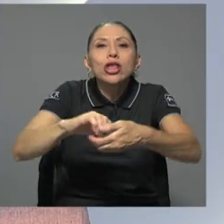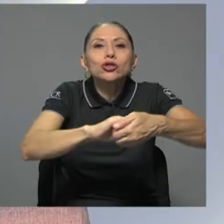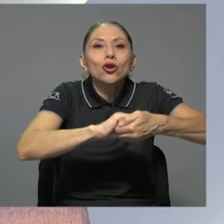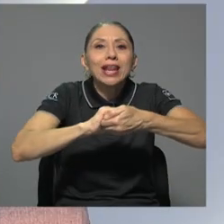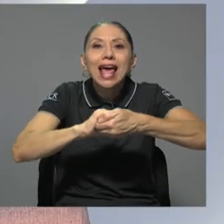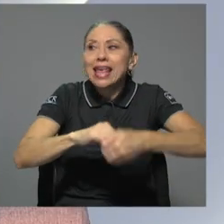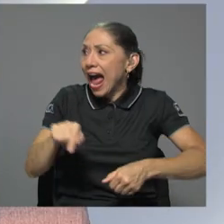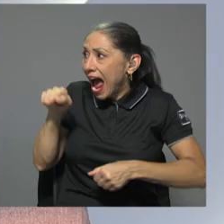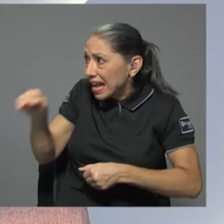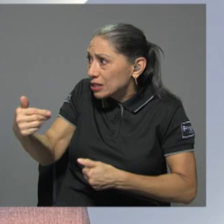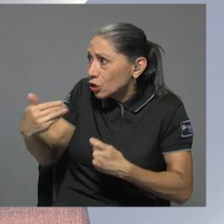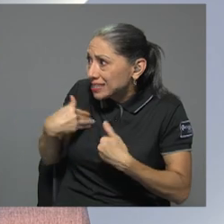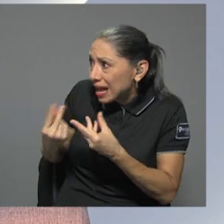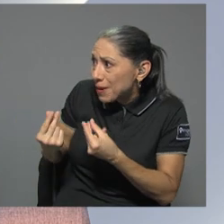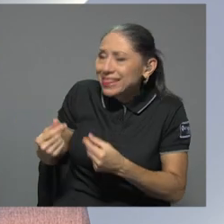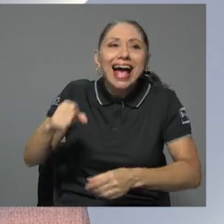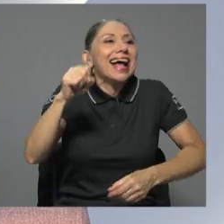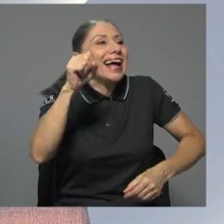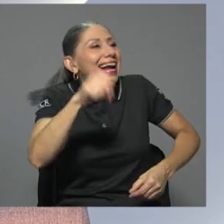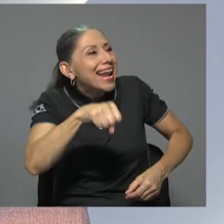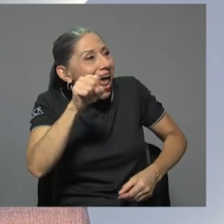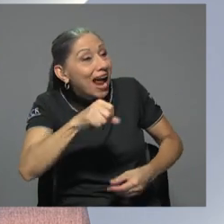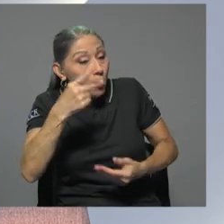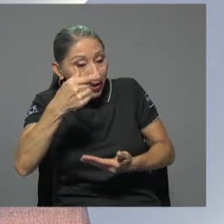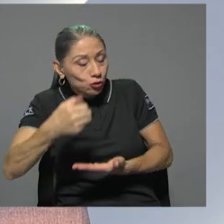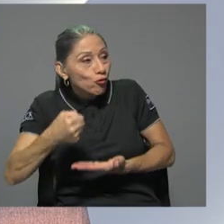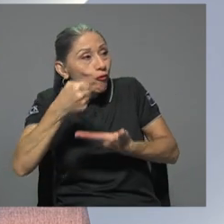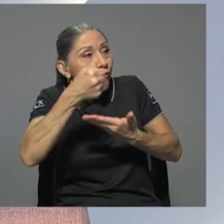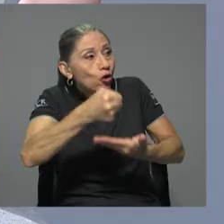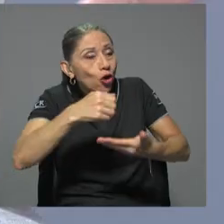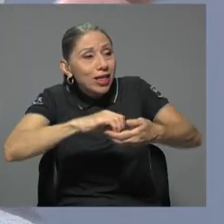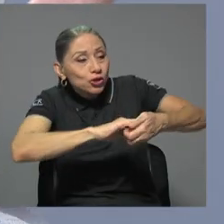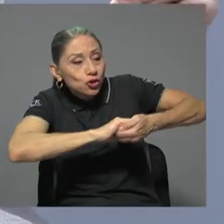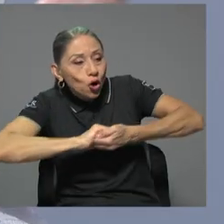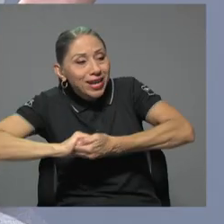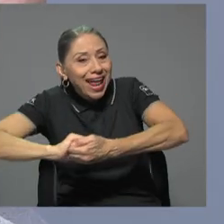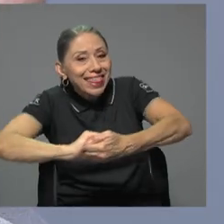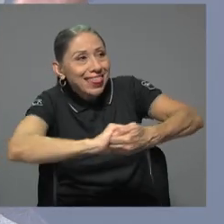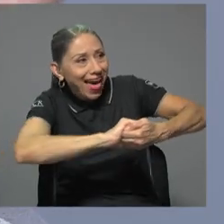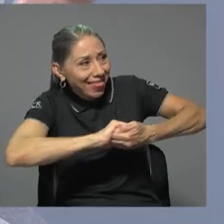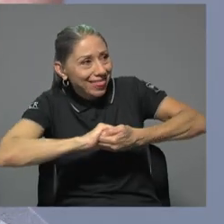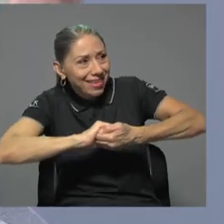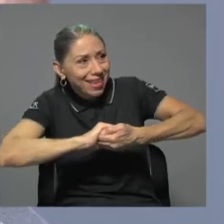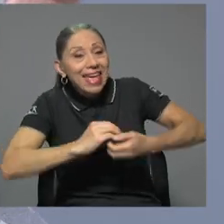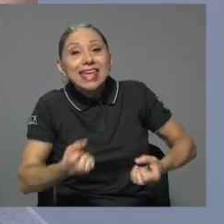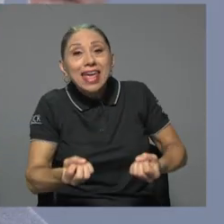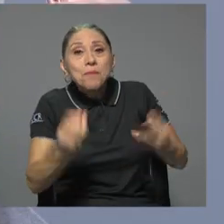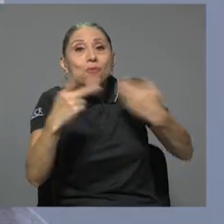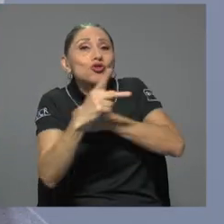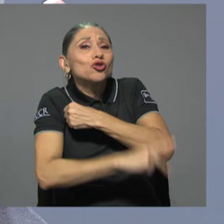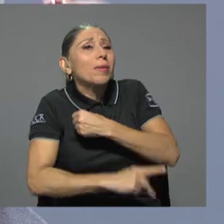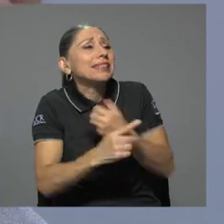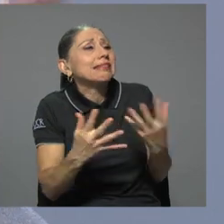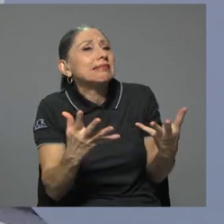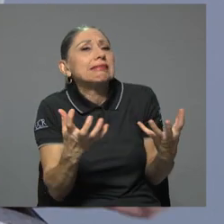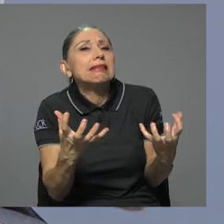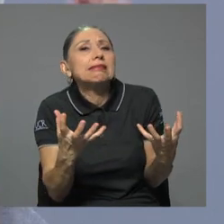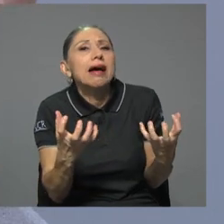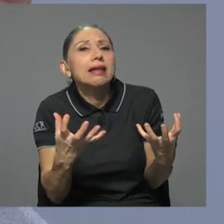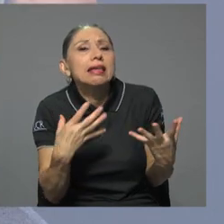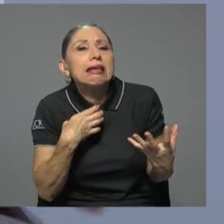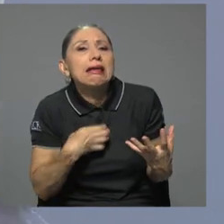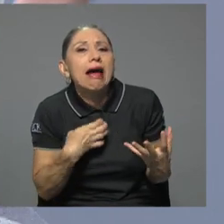claro doña laura pero imagínense que es un fondo de solidaridad quien muy muchos países se desearían tener